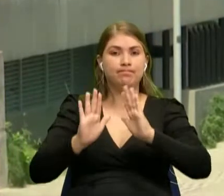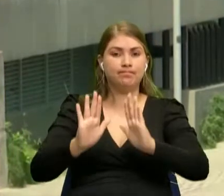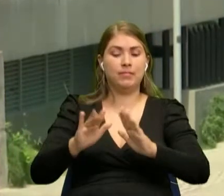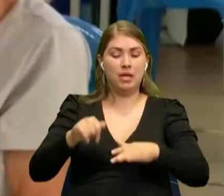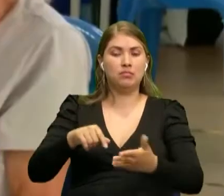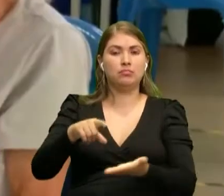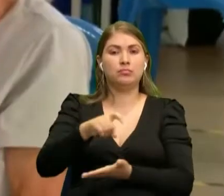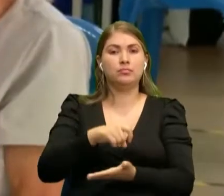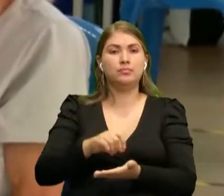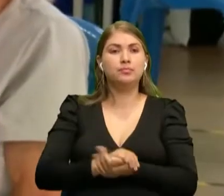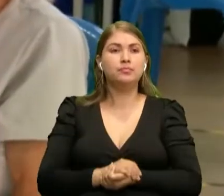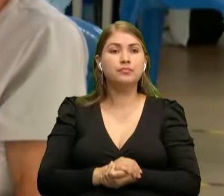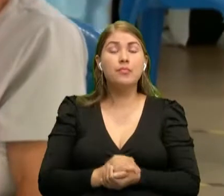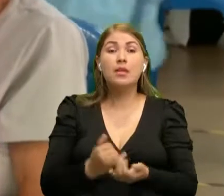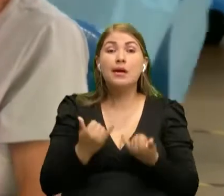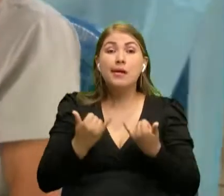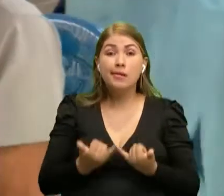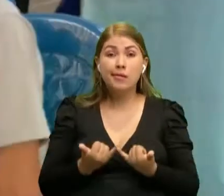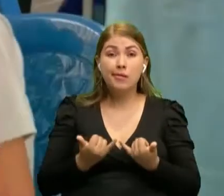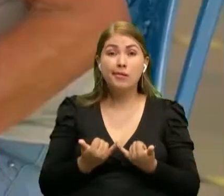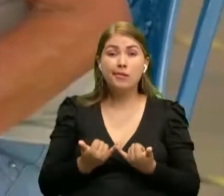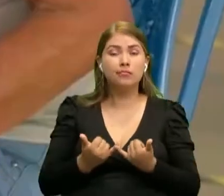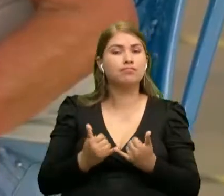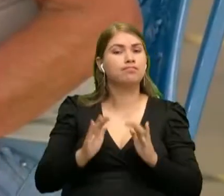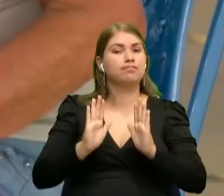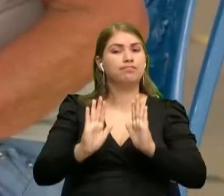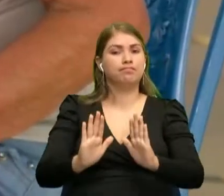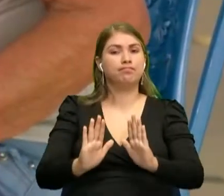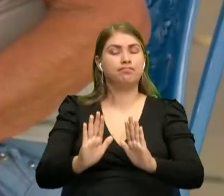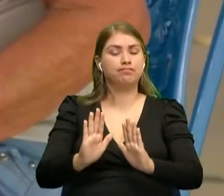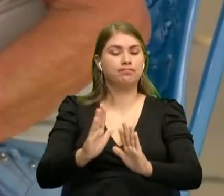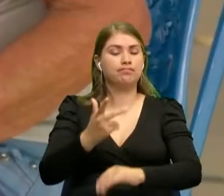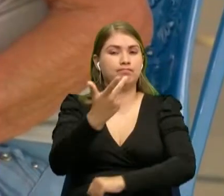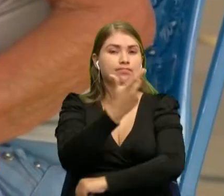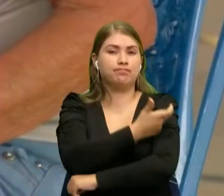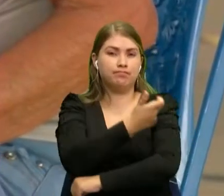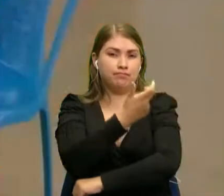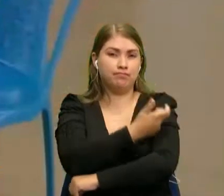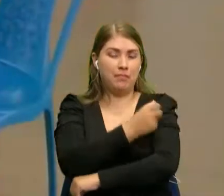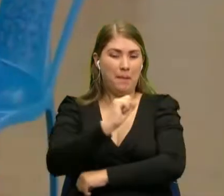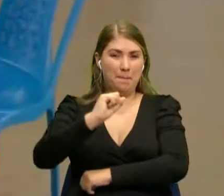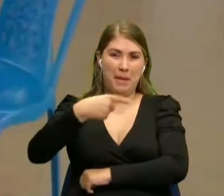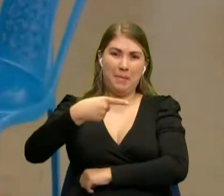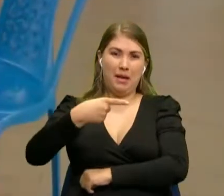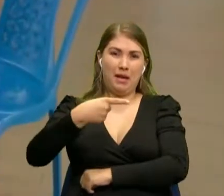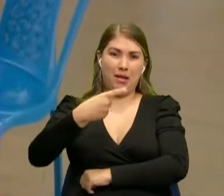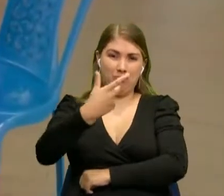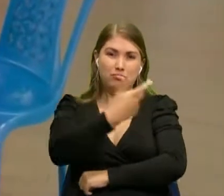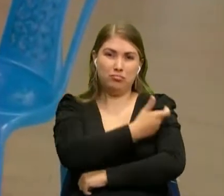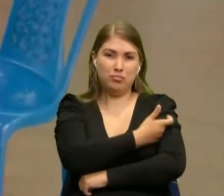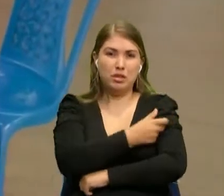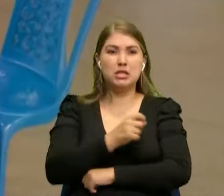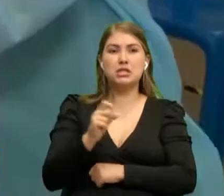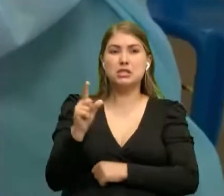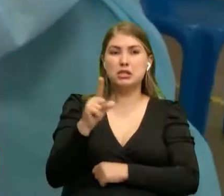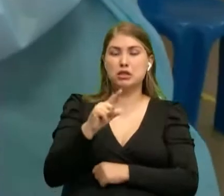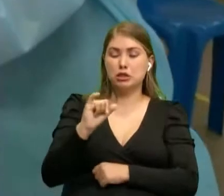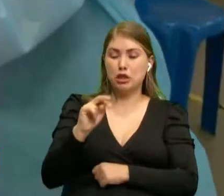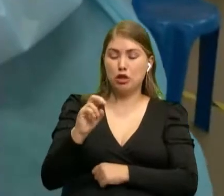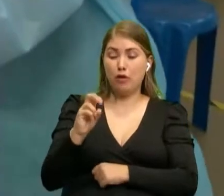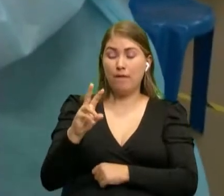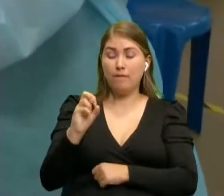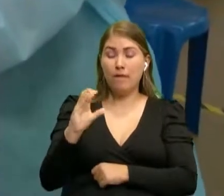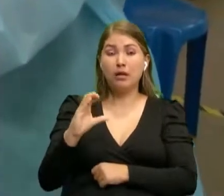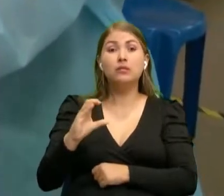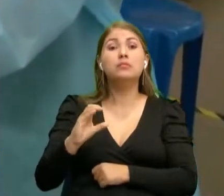metropolitana. Por el momento sería suspendida la aplicación de la primera dosis de la vacuna Sinovac a partir del